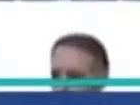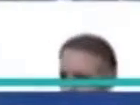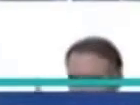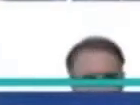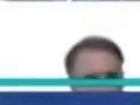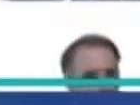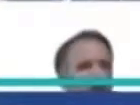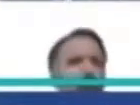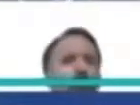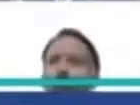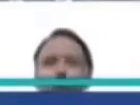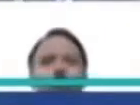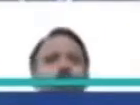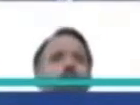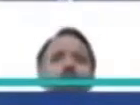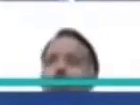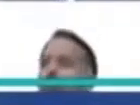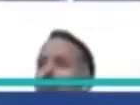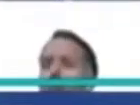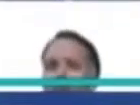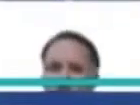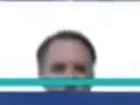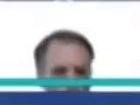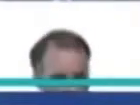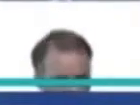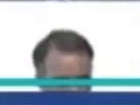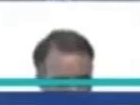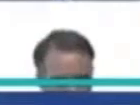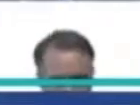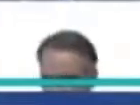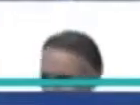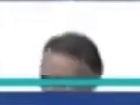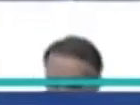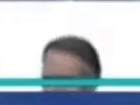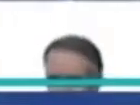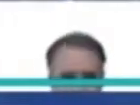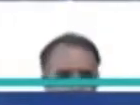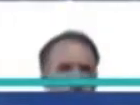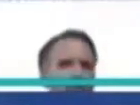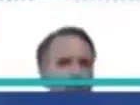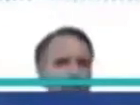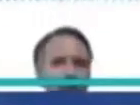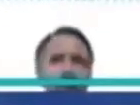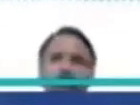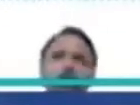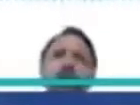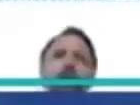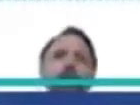importar su fuerza política, y no sobre la base de acuerdos